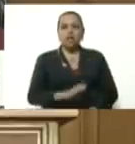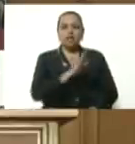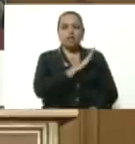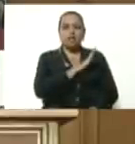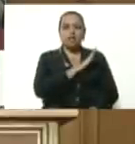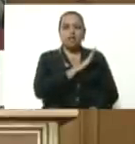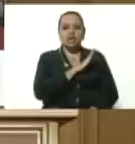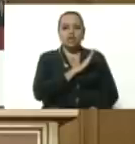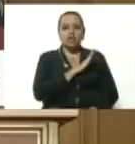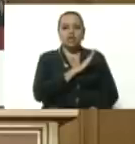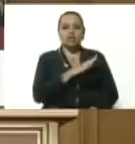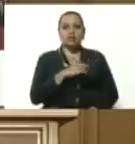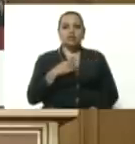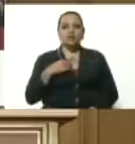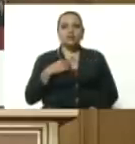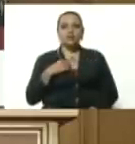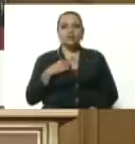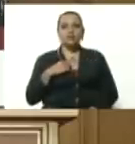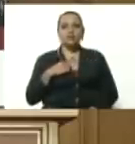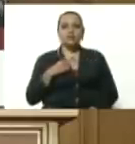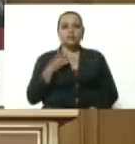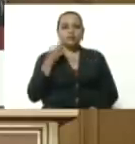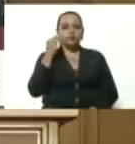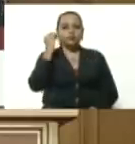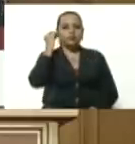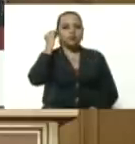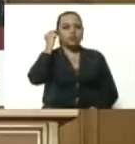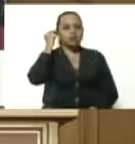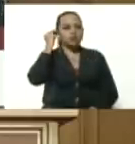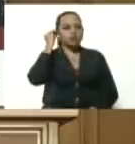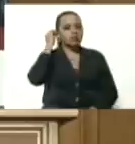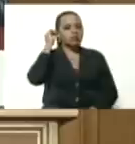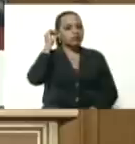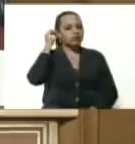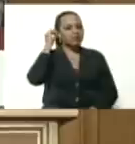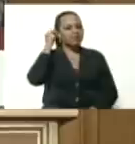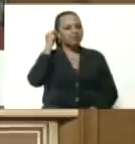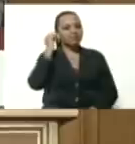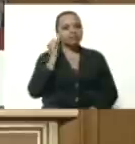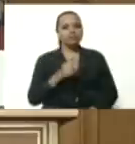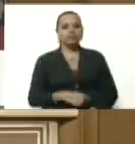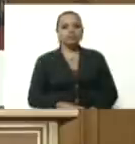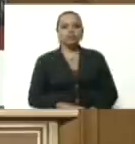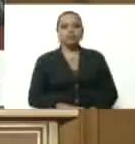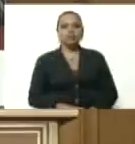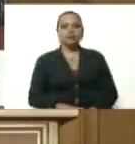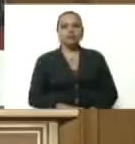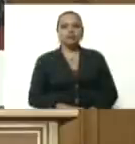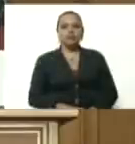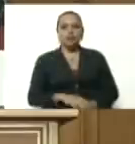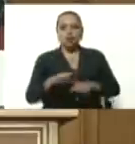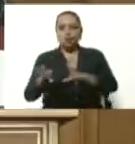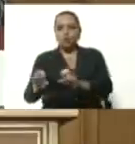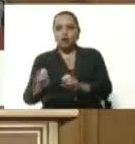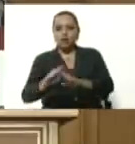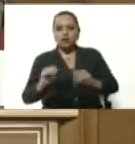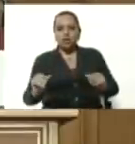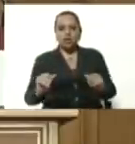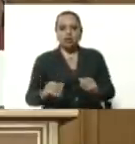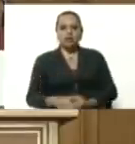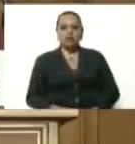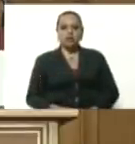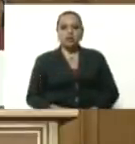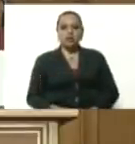económico por parte de un poder extranjero que no estaba en el territorio y que ocupaba el territorio y que explotaba